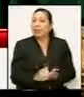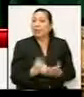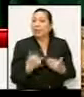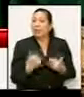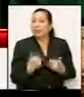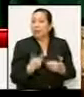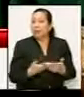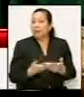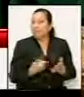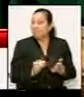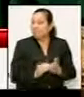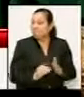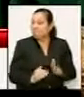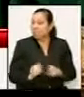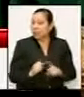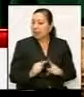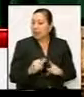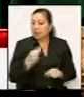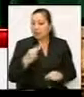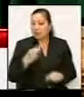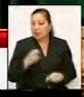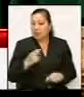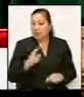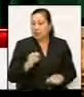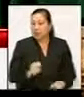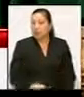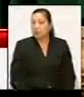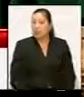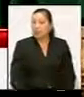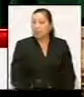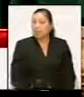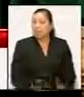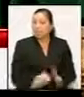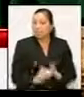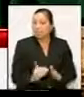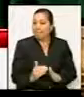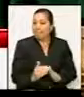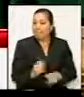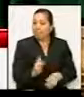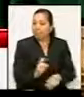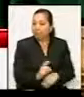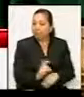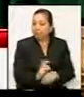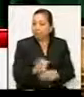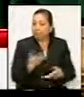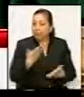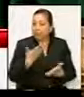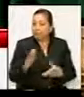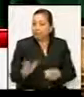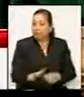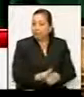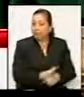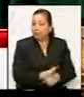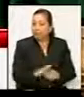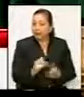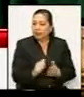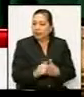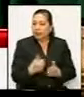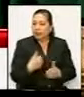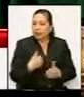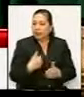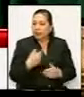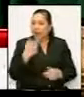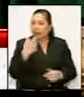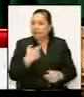tienen mayor nivel de hierro, pero no solo eso, mayor capacidad de ser absorbidos por